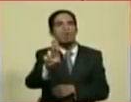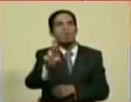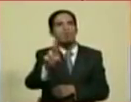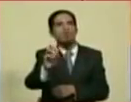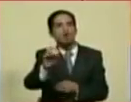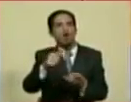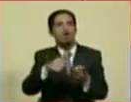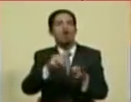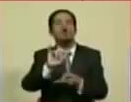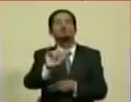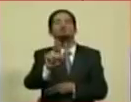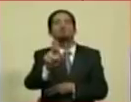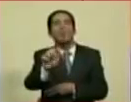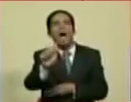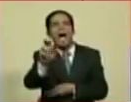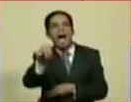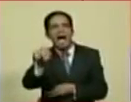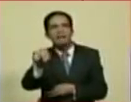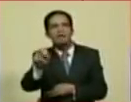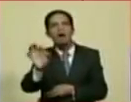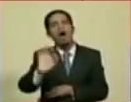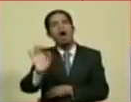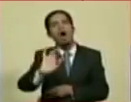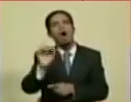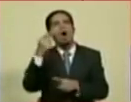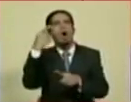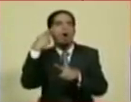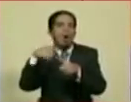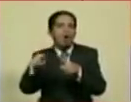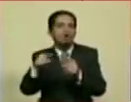yuanes o cualquier otra moneda